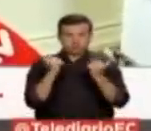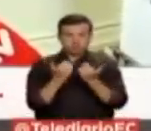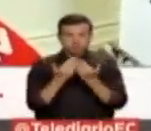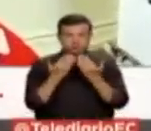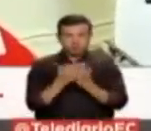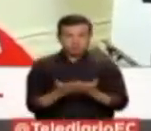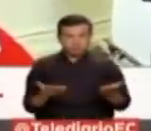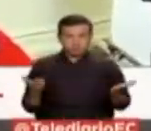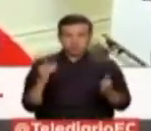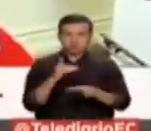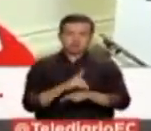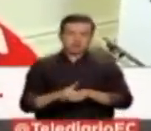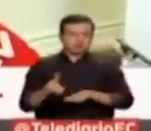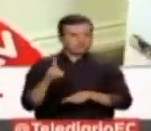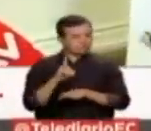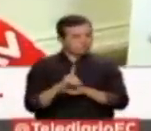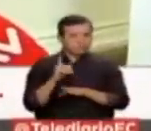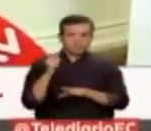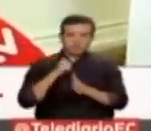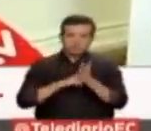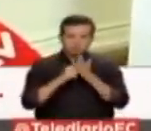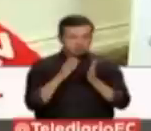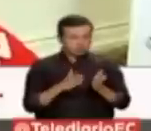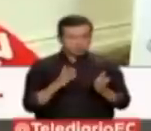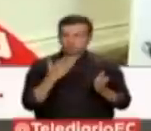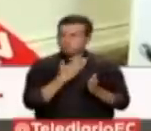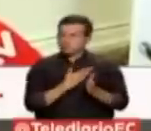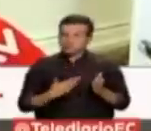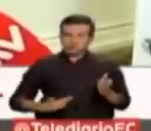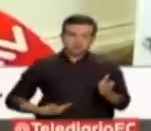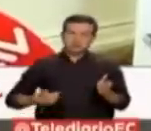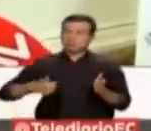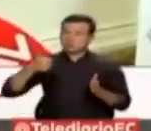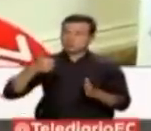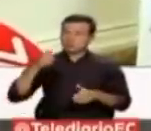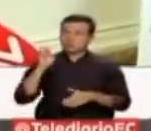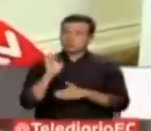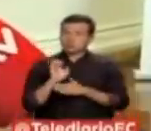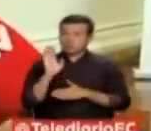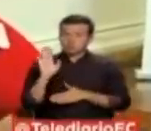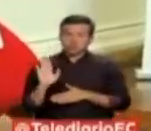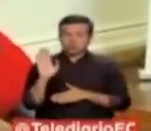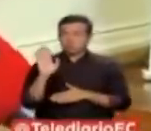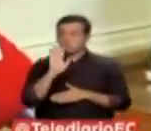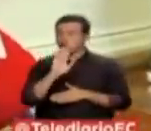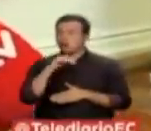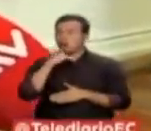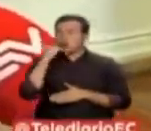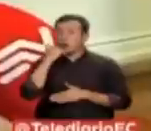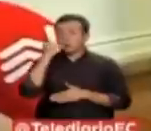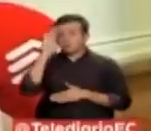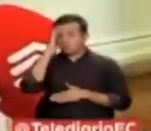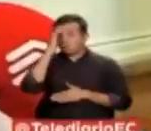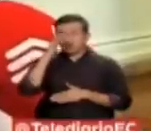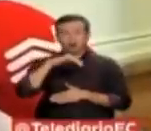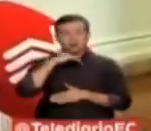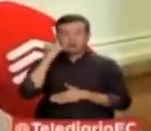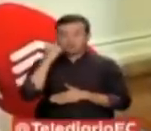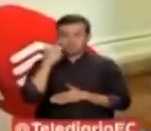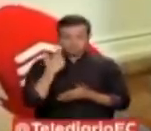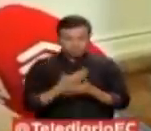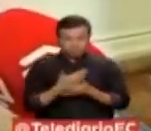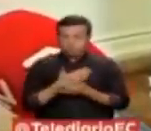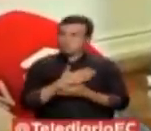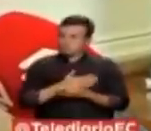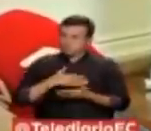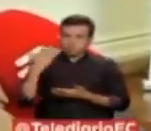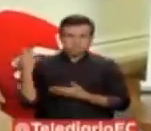trata de un director no se trata de un ministro se trata del presidente de la república si tiene tienen algún tipo de preocupación o algún tipo de pruebas por favor